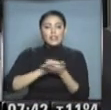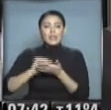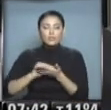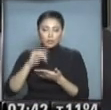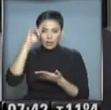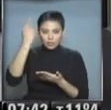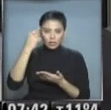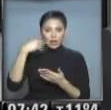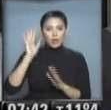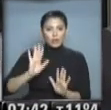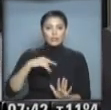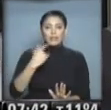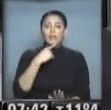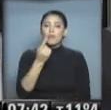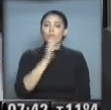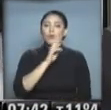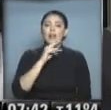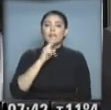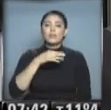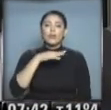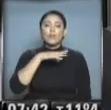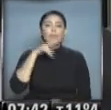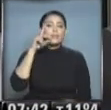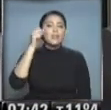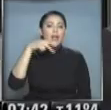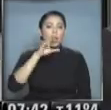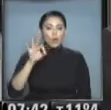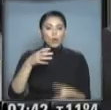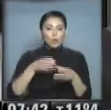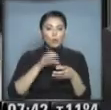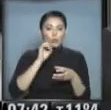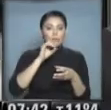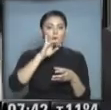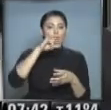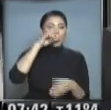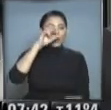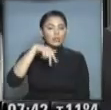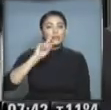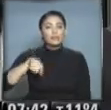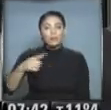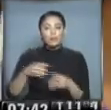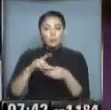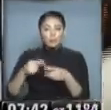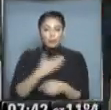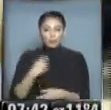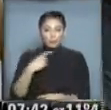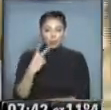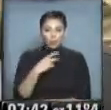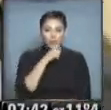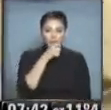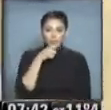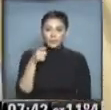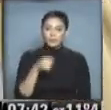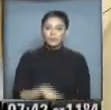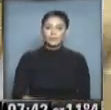diputados nacionales hablamos con mabel bianco del frente unen hablamos con ricardo foster del frente para la victoria yo siento